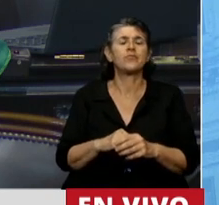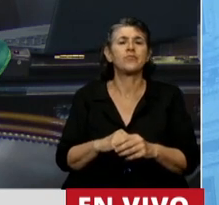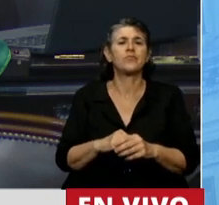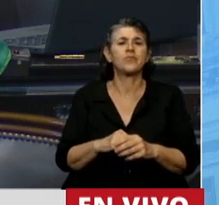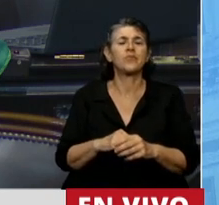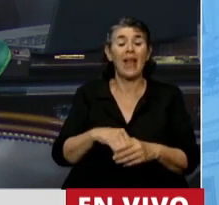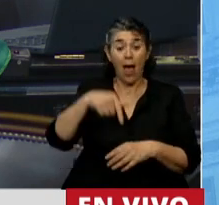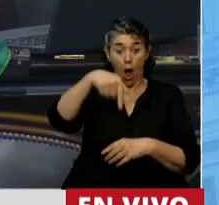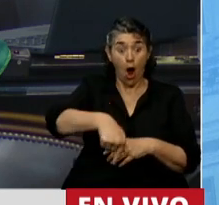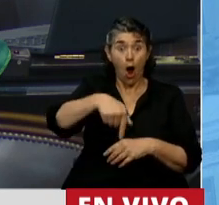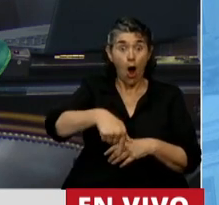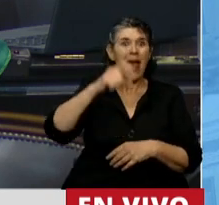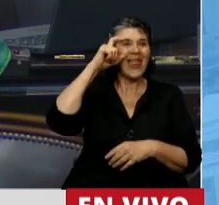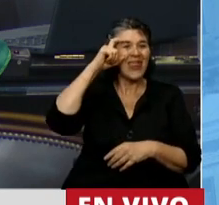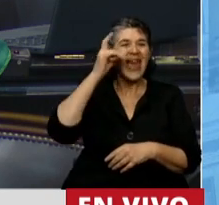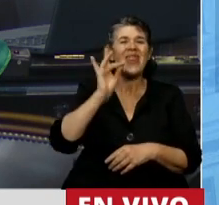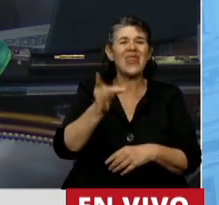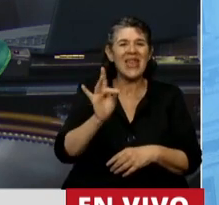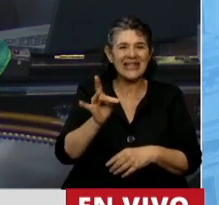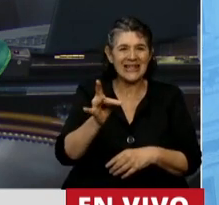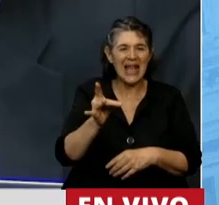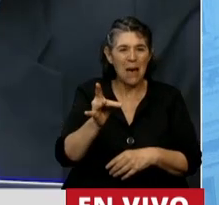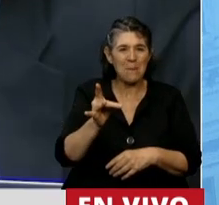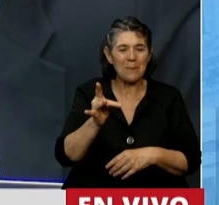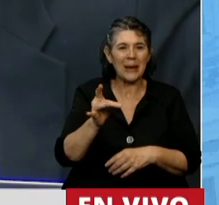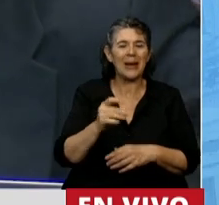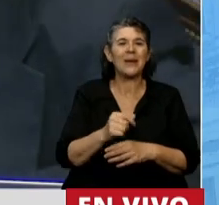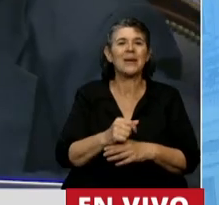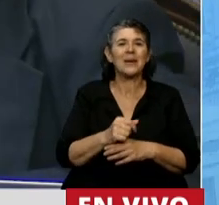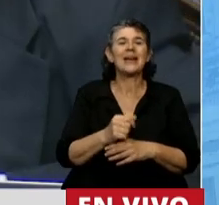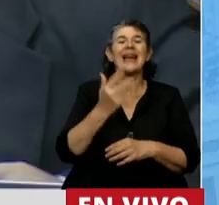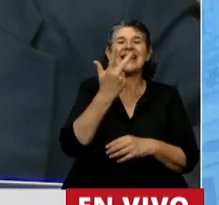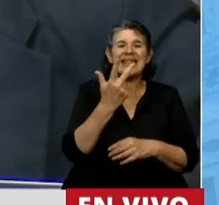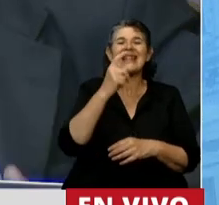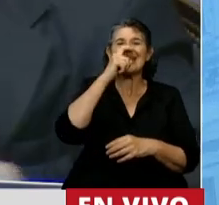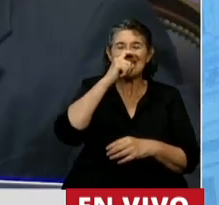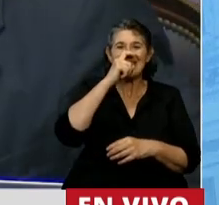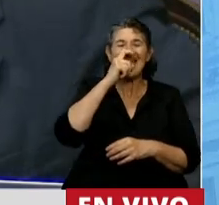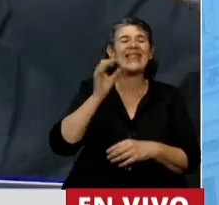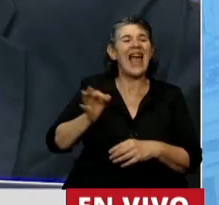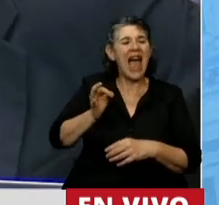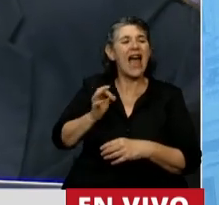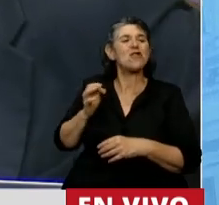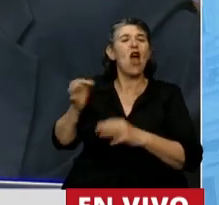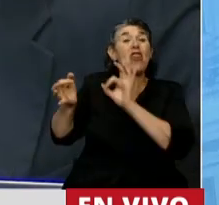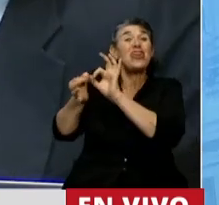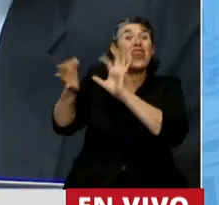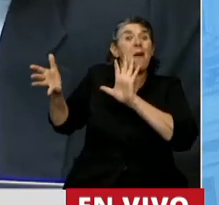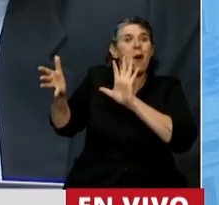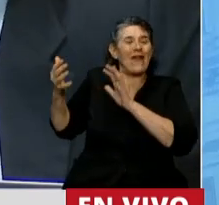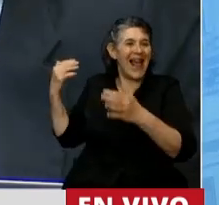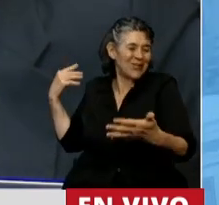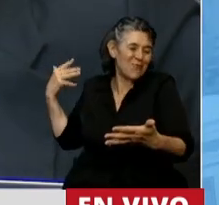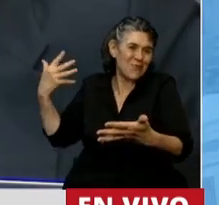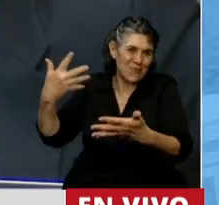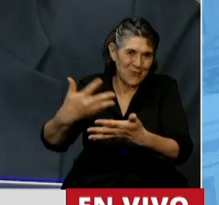colación hoy, justamente 10 de diciembre, cuando evocamos los 37 años de la recuperación democrática e inevitablemente